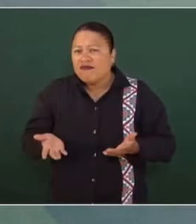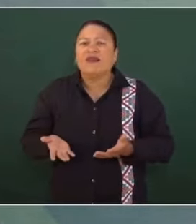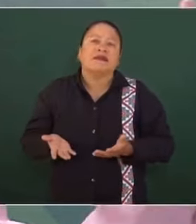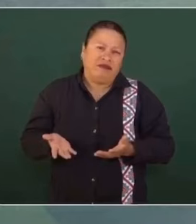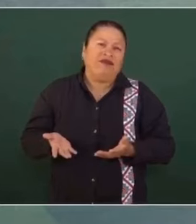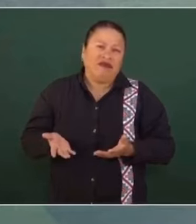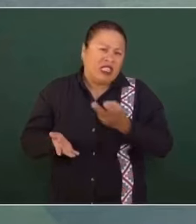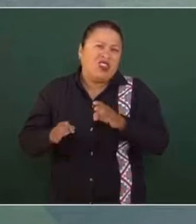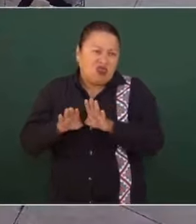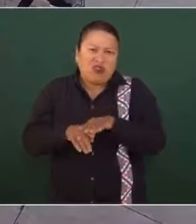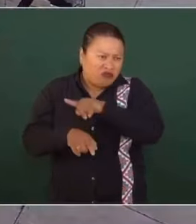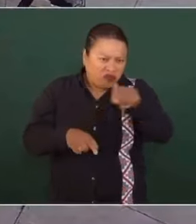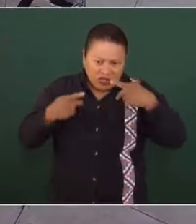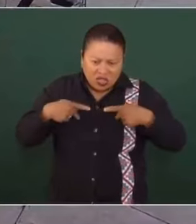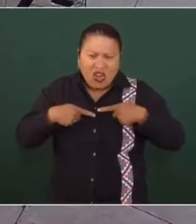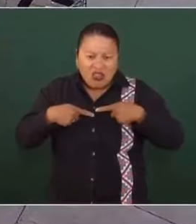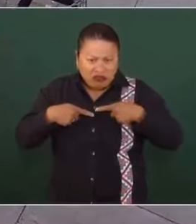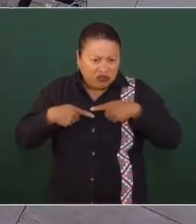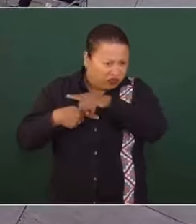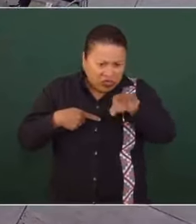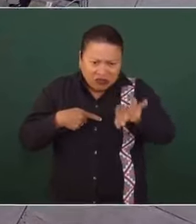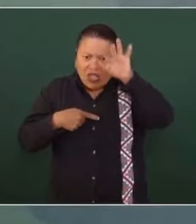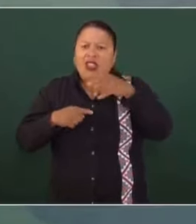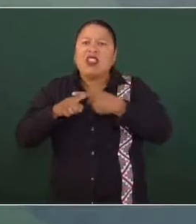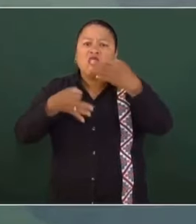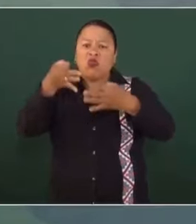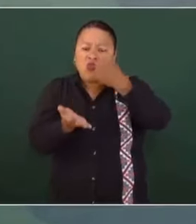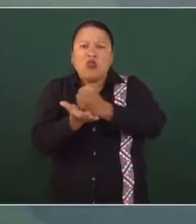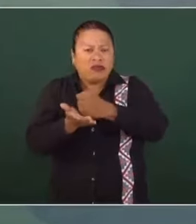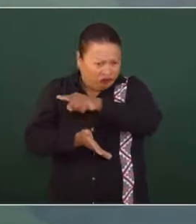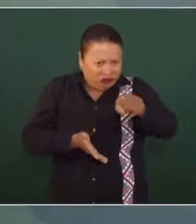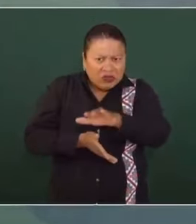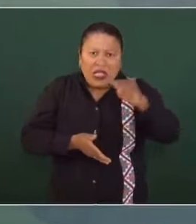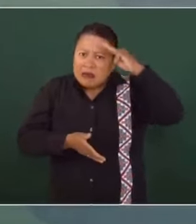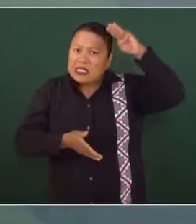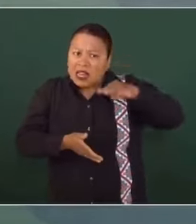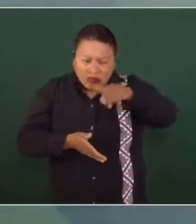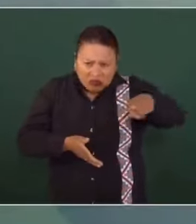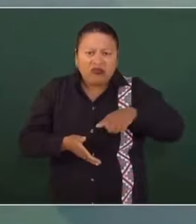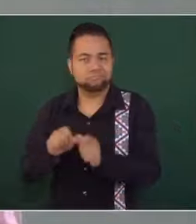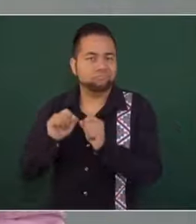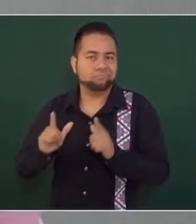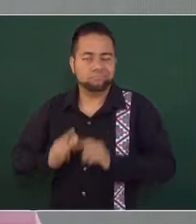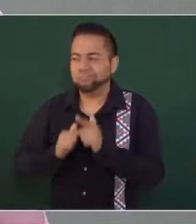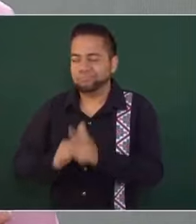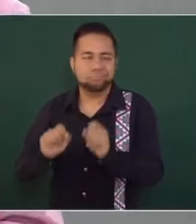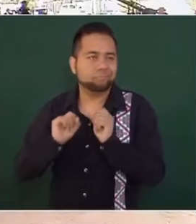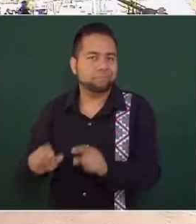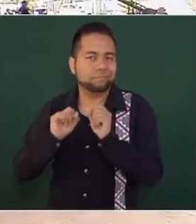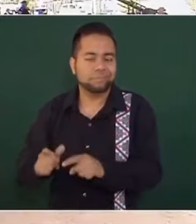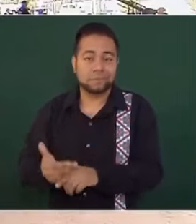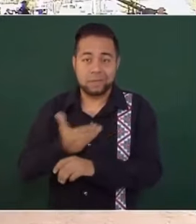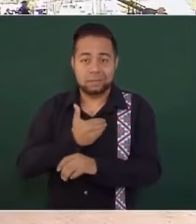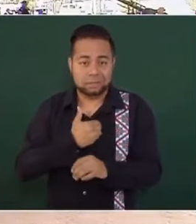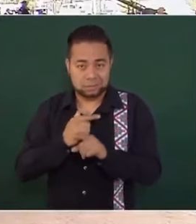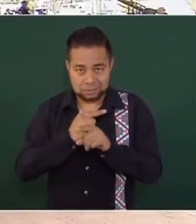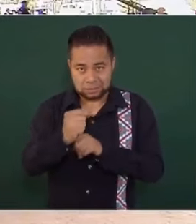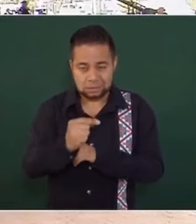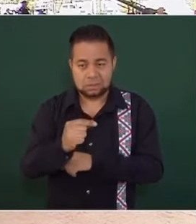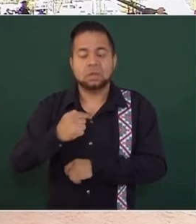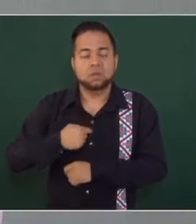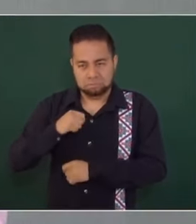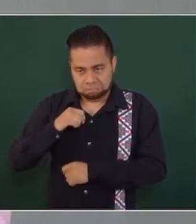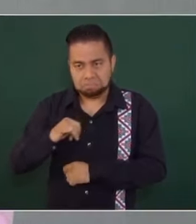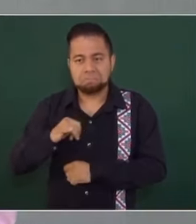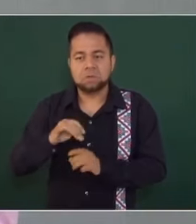Pues con el método democrático, que el pueblo elija a los jueces, a los magistrados, a los ministros. Entonces, antes de irme, sí voy a